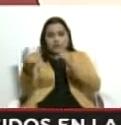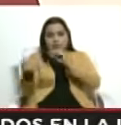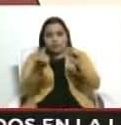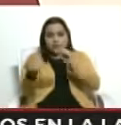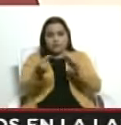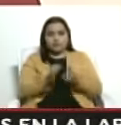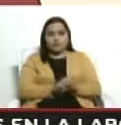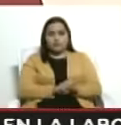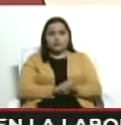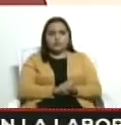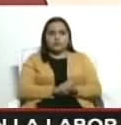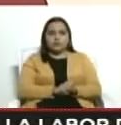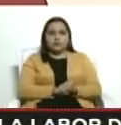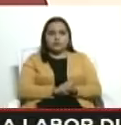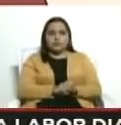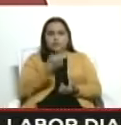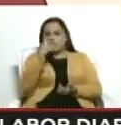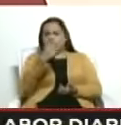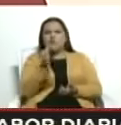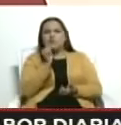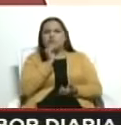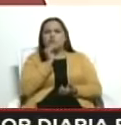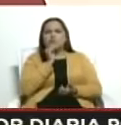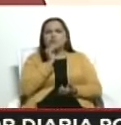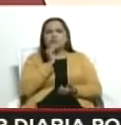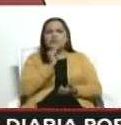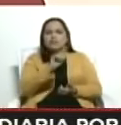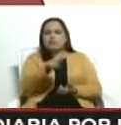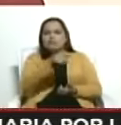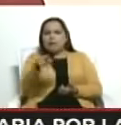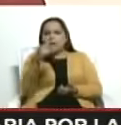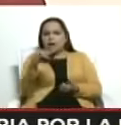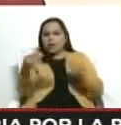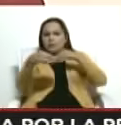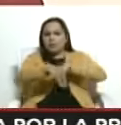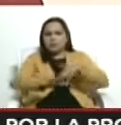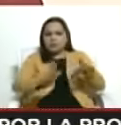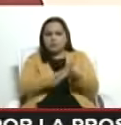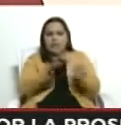mencionábamos, ¿no?, que quienes se oponen a una ley en